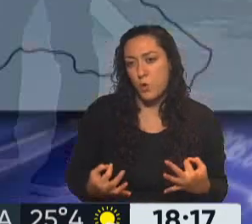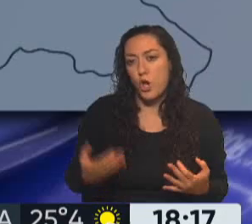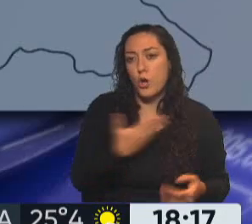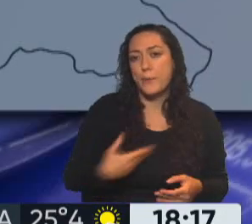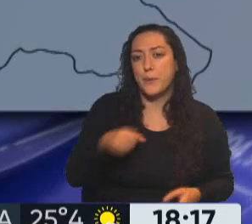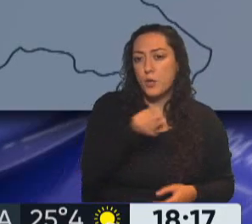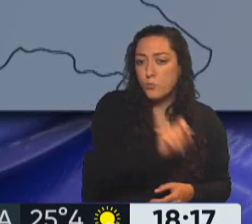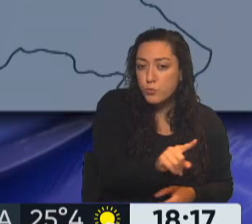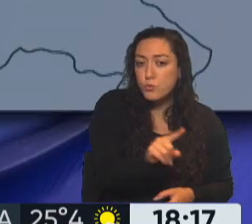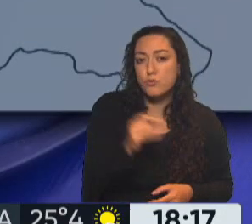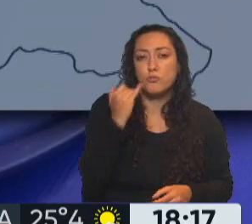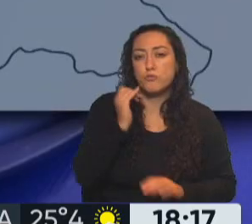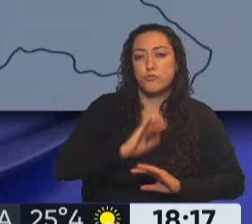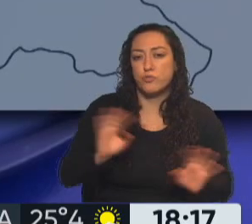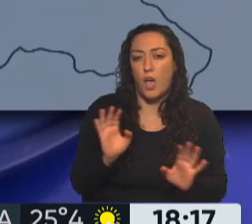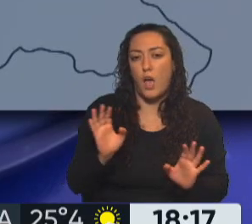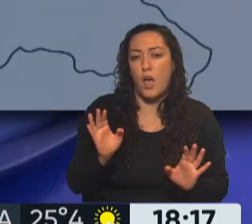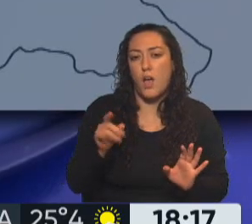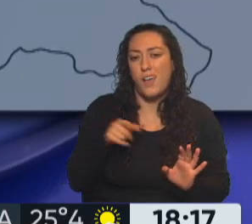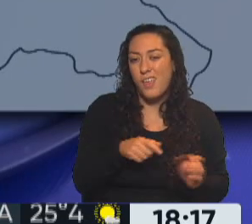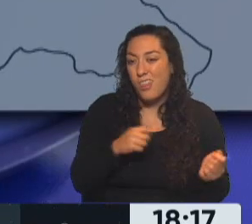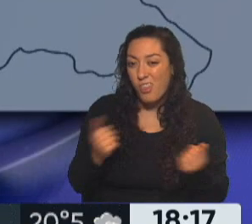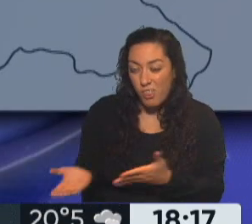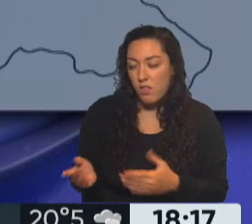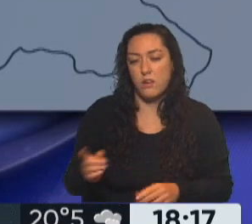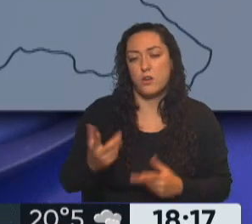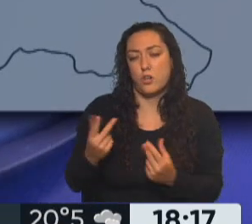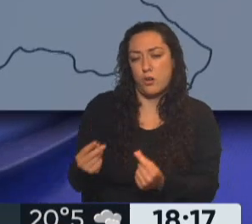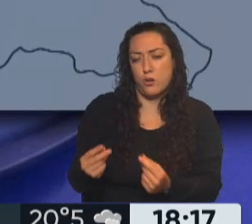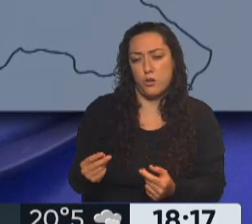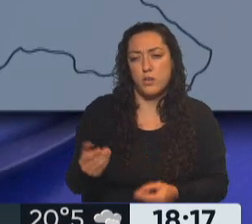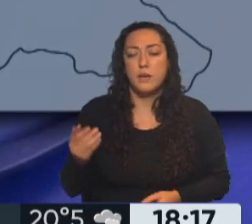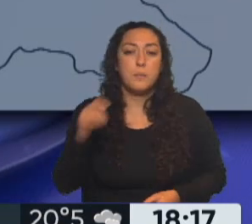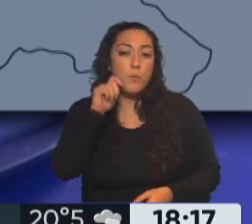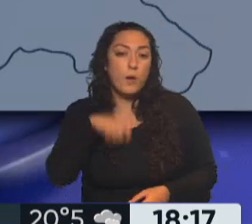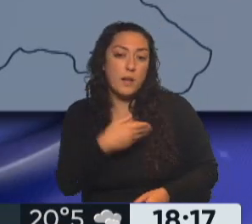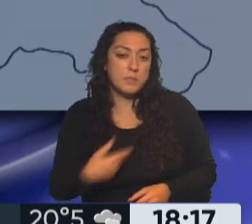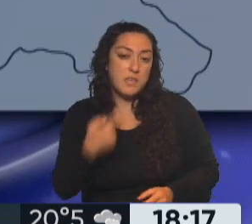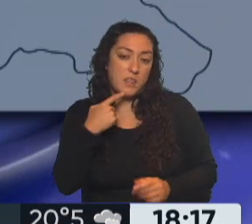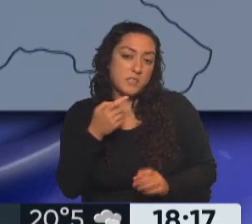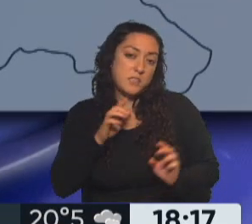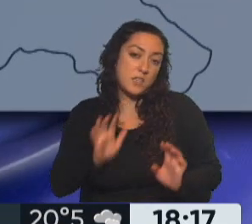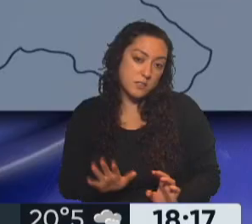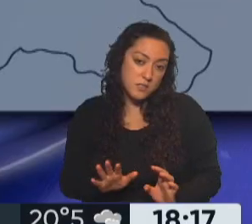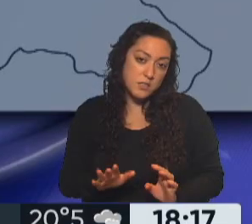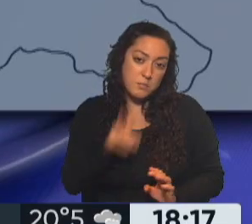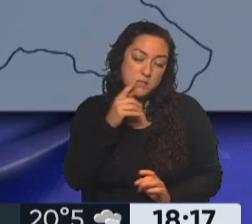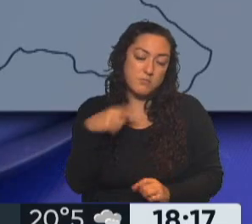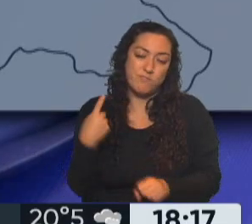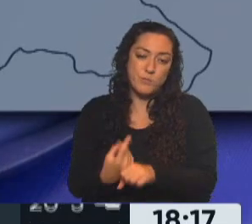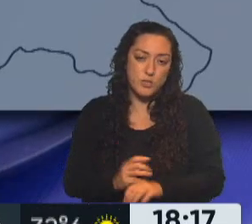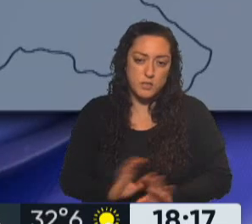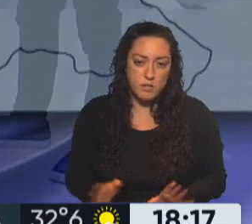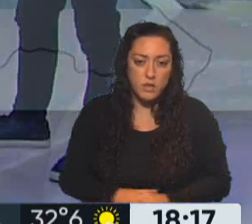gobierno descartaron esta posibilidad. Esto es lo que sostiene Zelensky, pero pareciera algo realmente impensado. Por